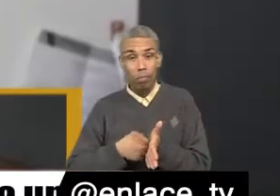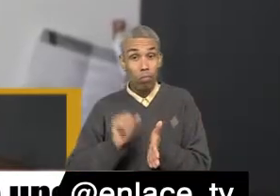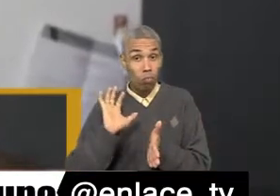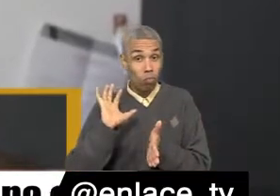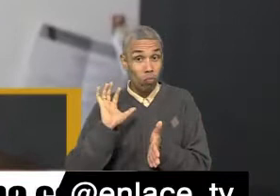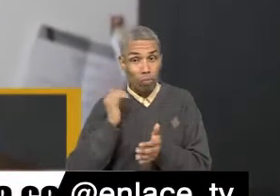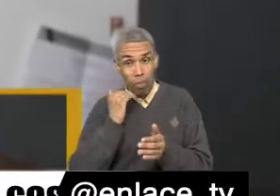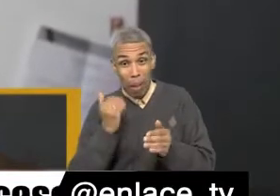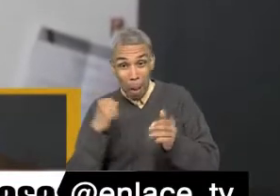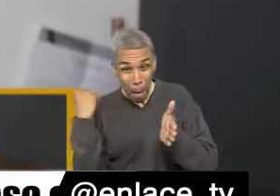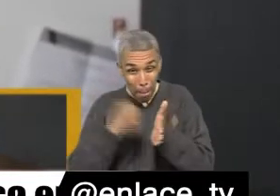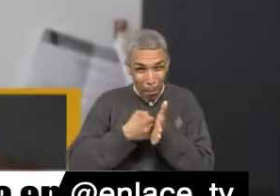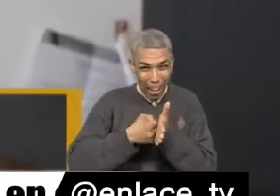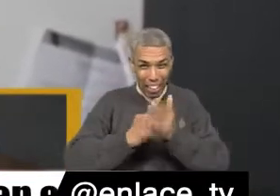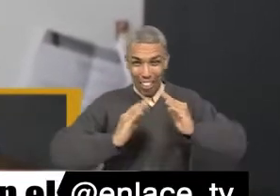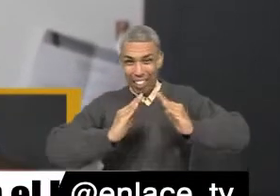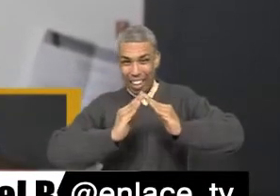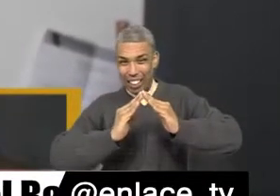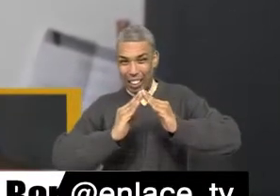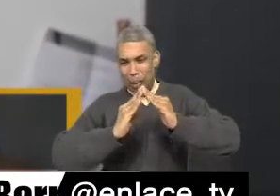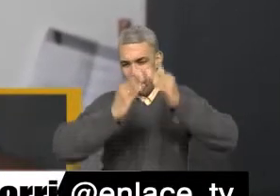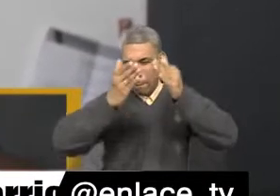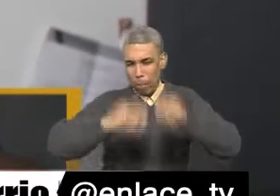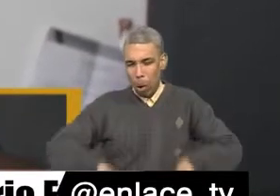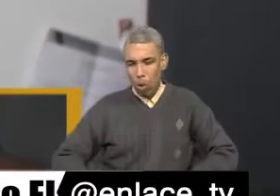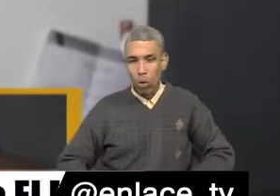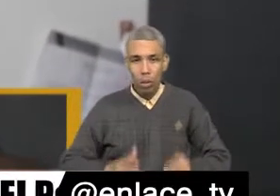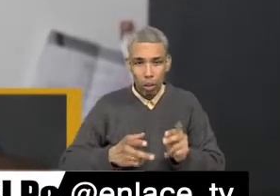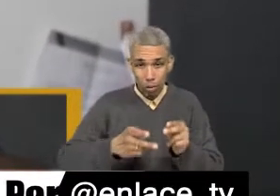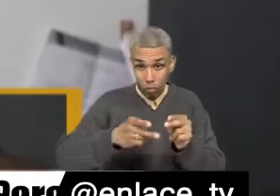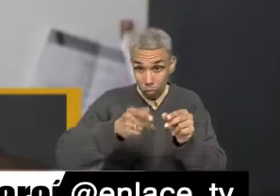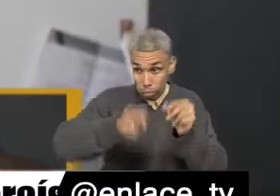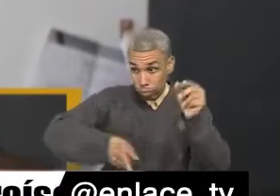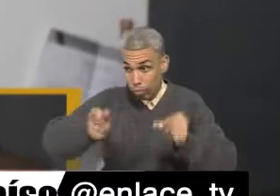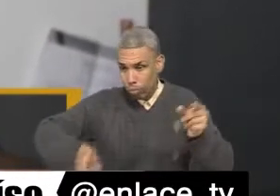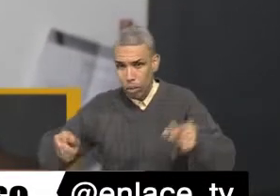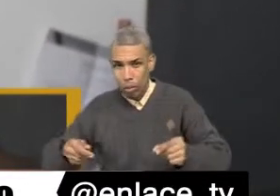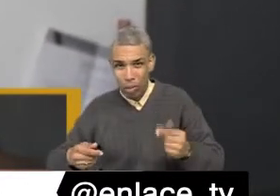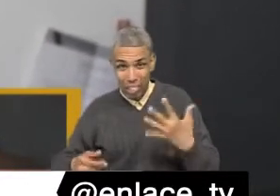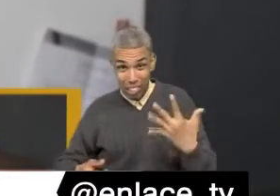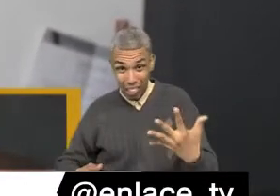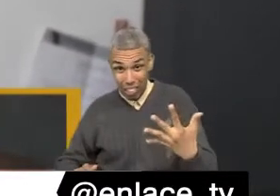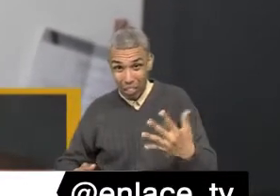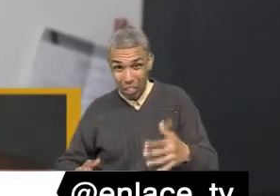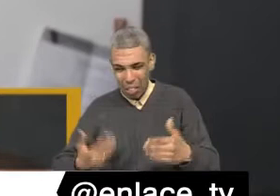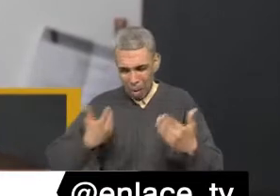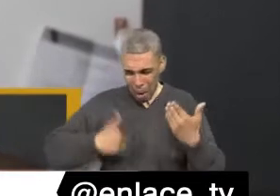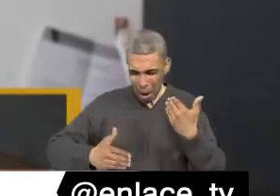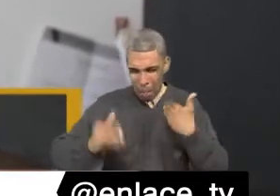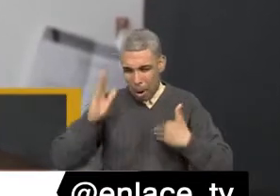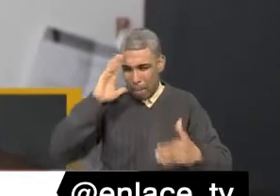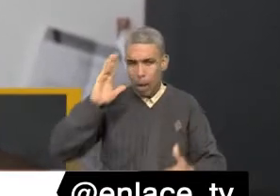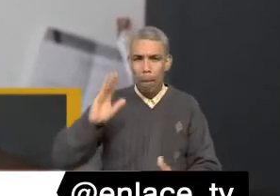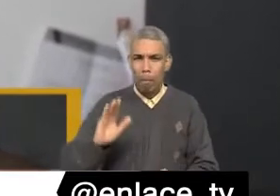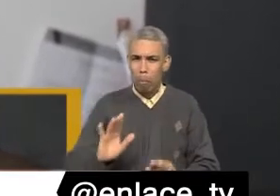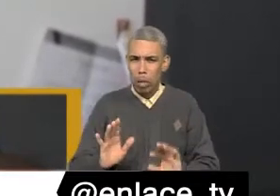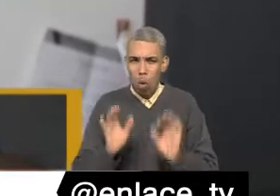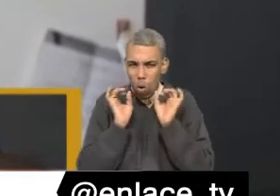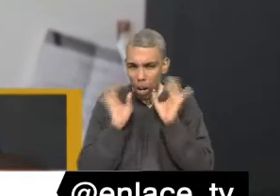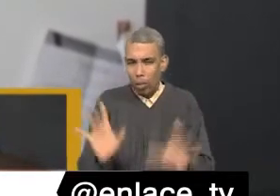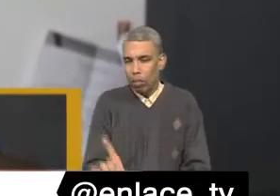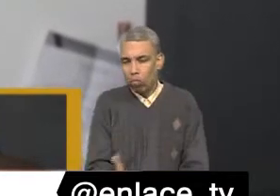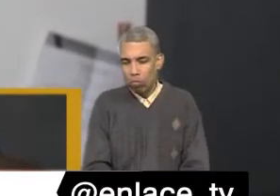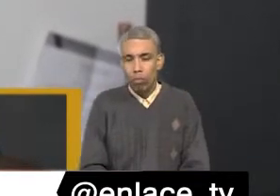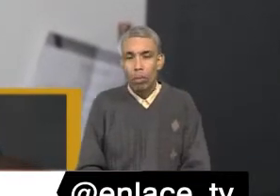5 personas lesionadas, las cuales afortunadamente pues gracias a Dios por ahora no es de gravedad y